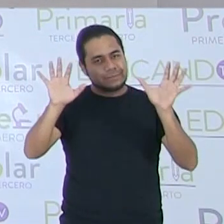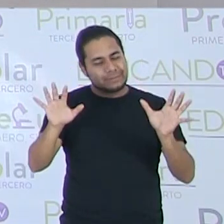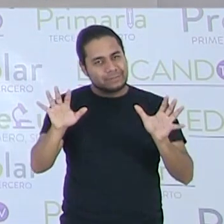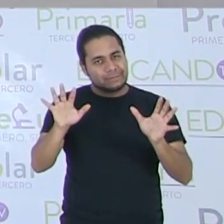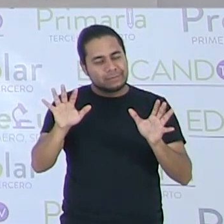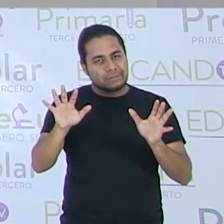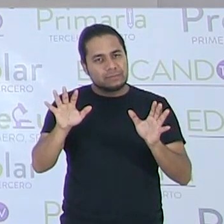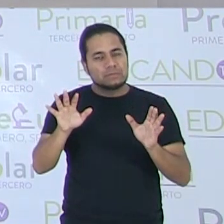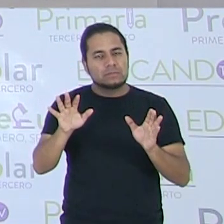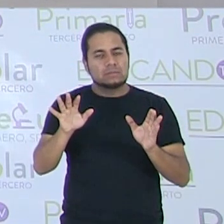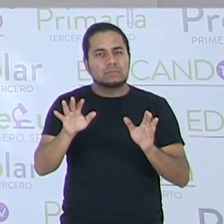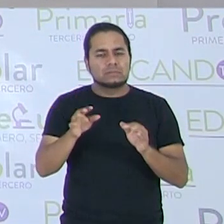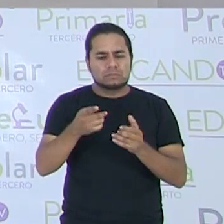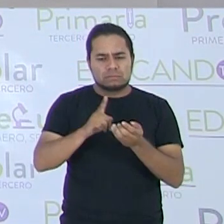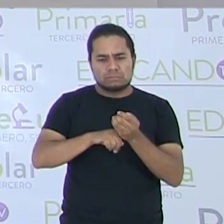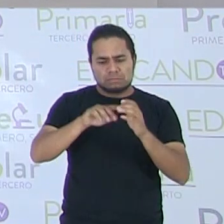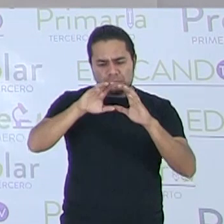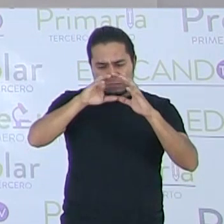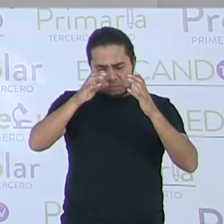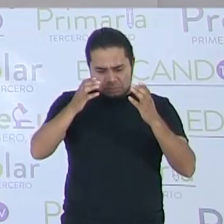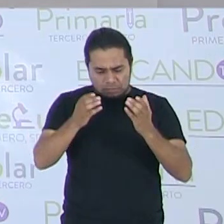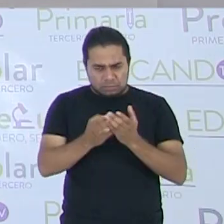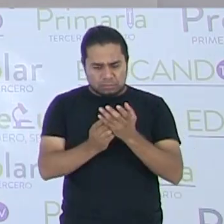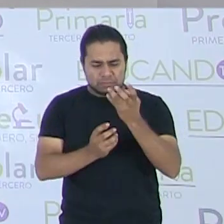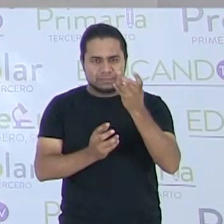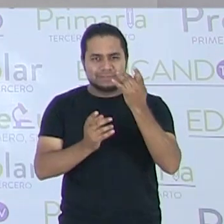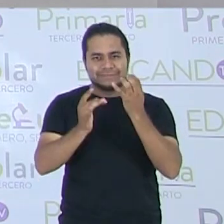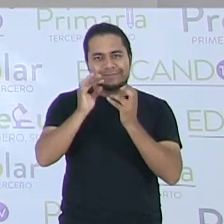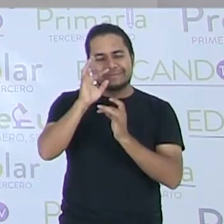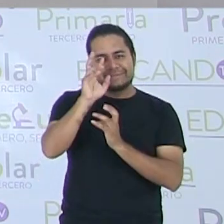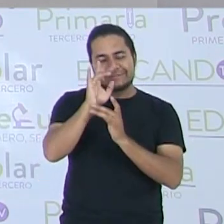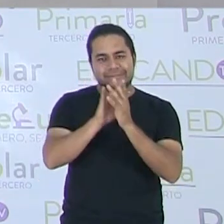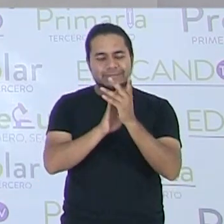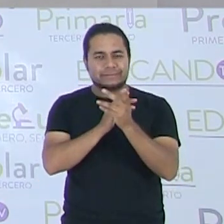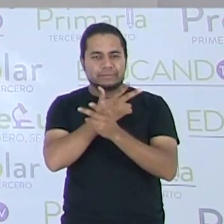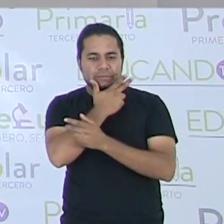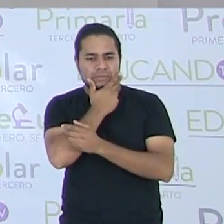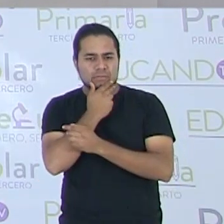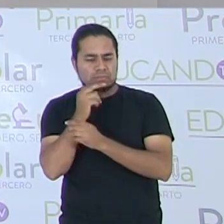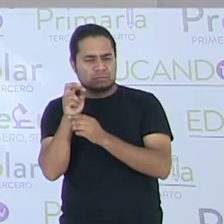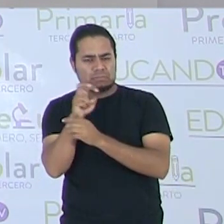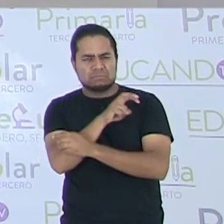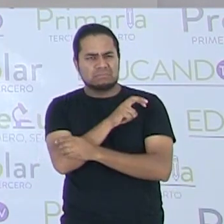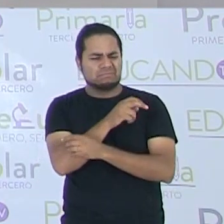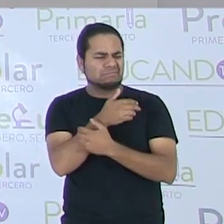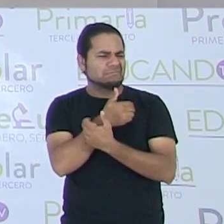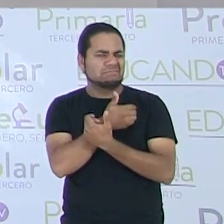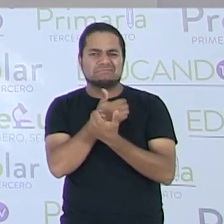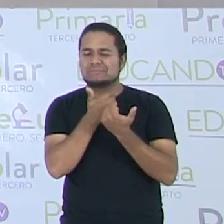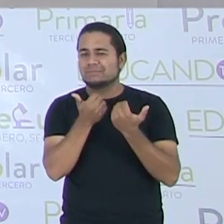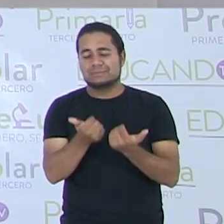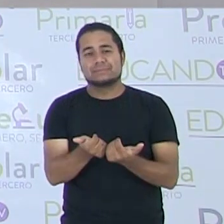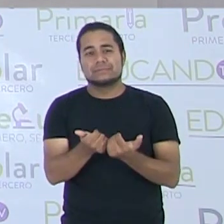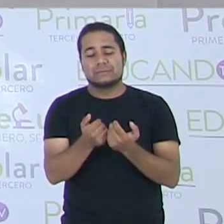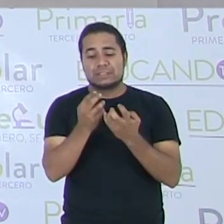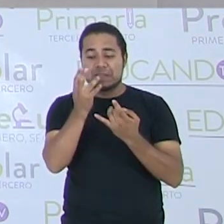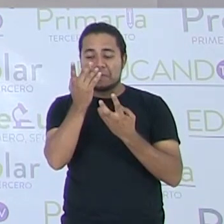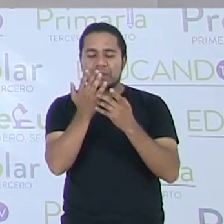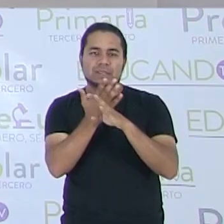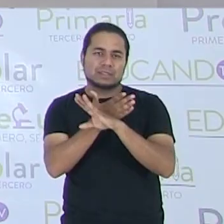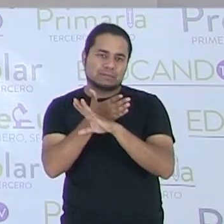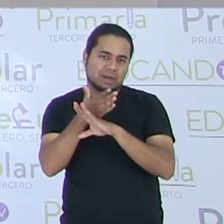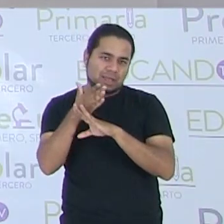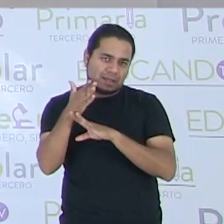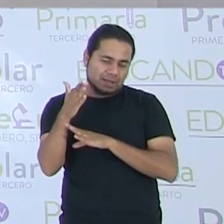los panales llenos se vierten y se yenden, y los hombres que pasan no entienden. Manitas